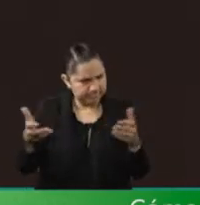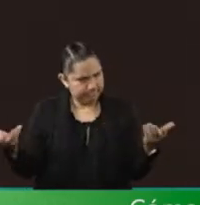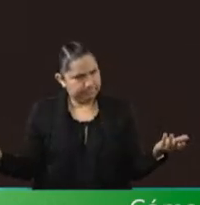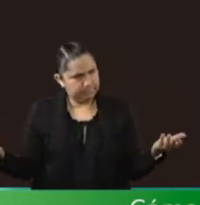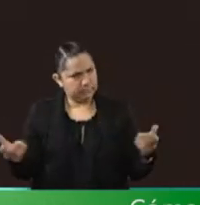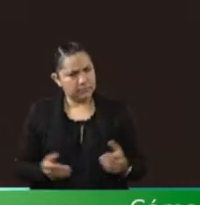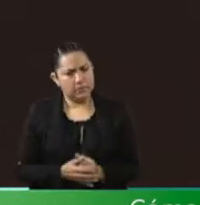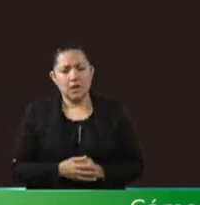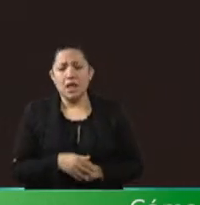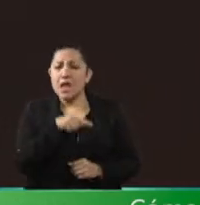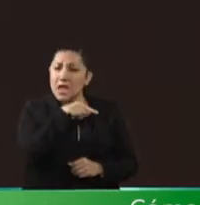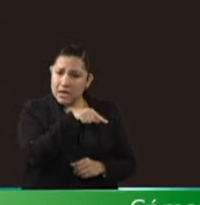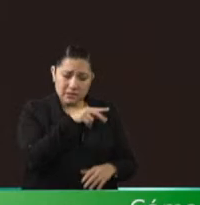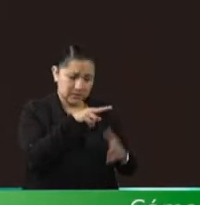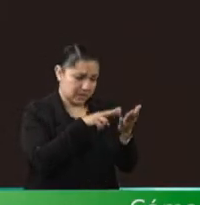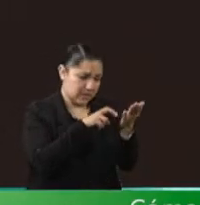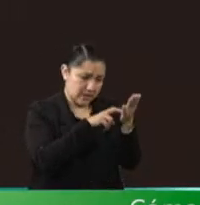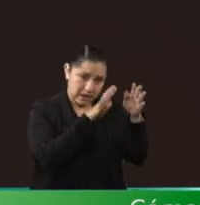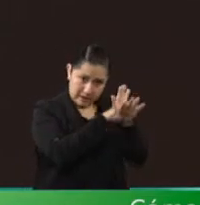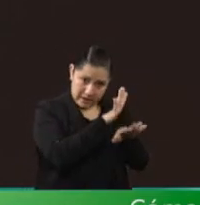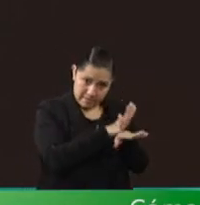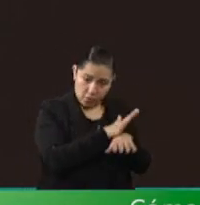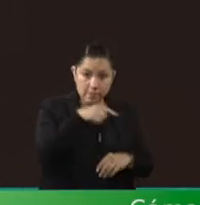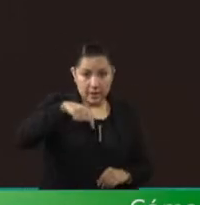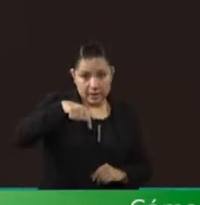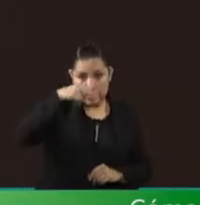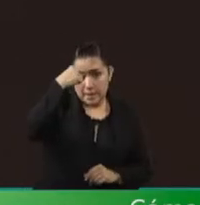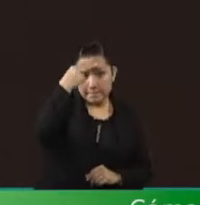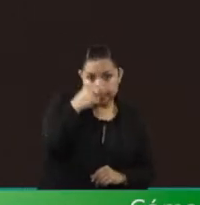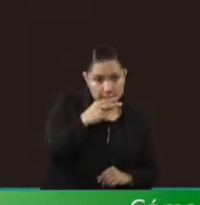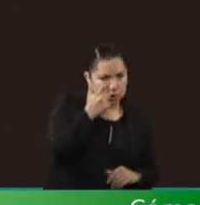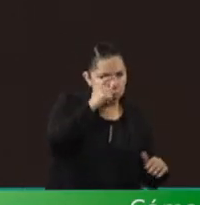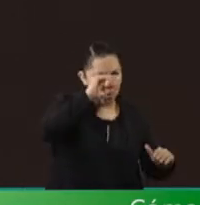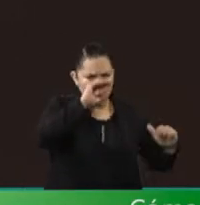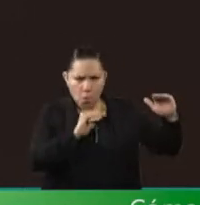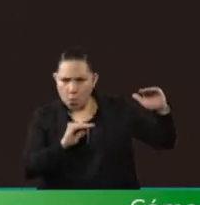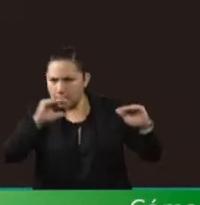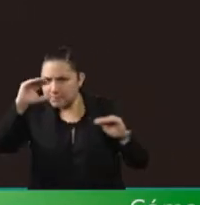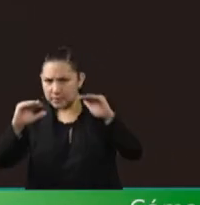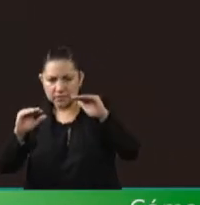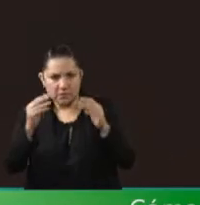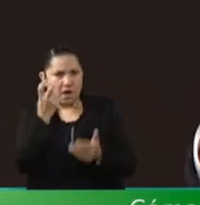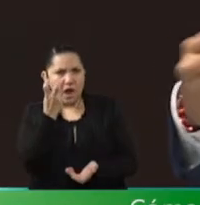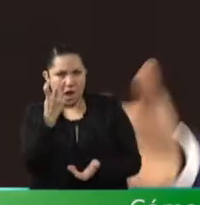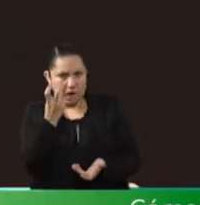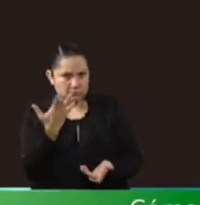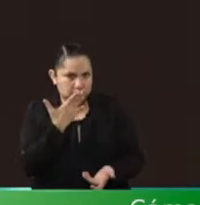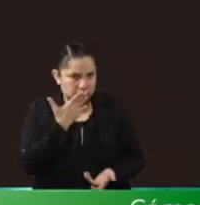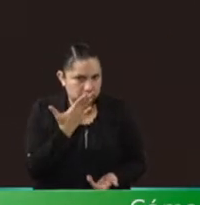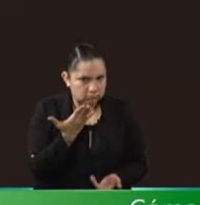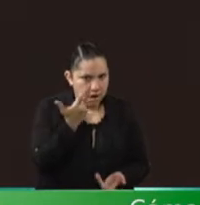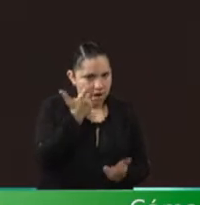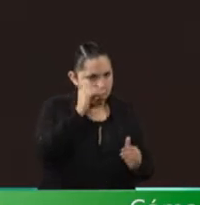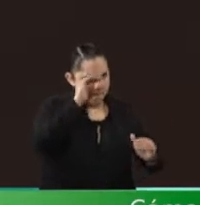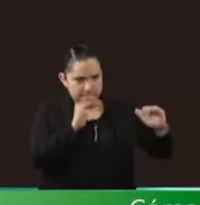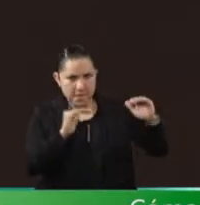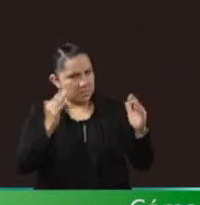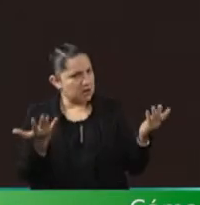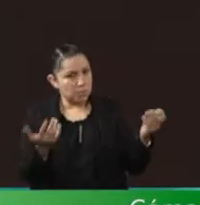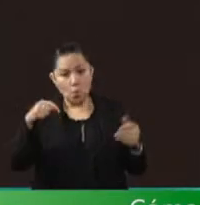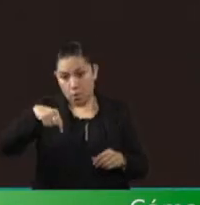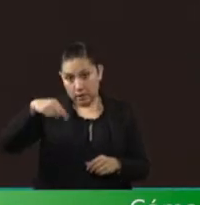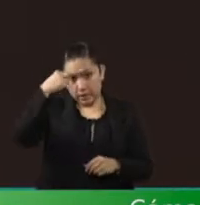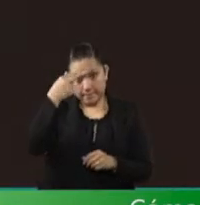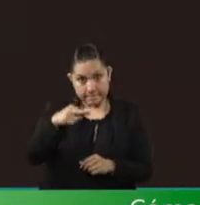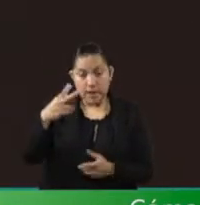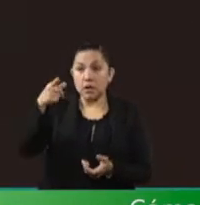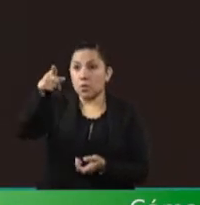país llevando a la pérdida de tratados con socios comerciales importantes para México y afectando el tecmec con Canadá y con Estados